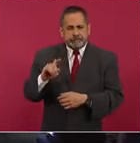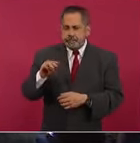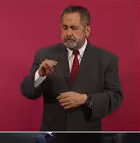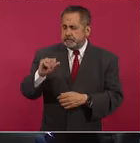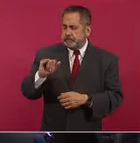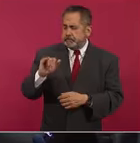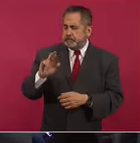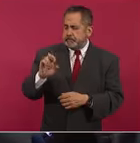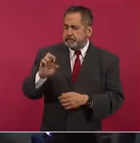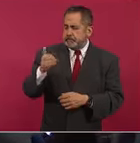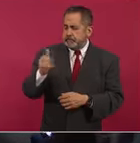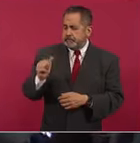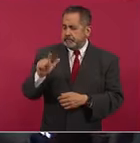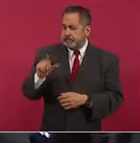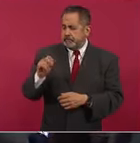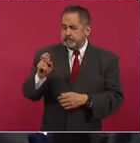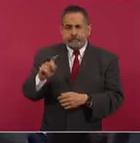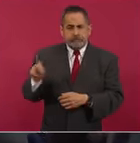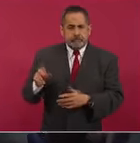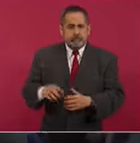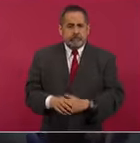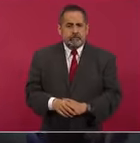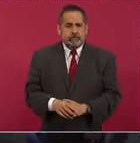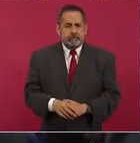Mireya López. No, ya